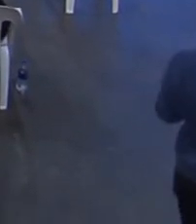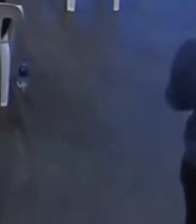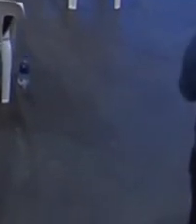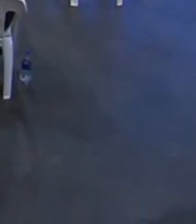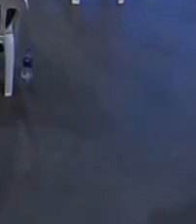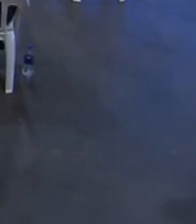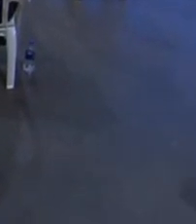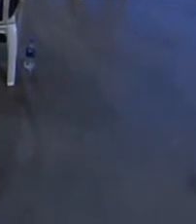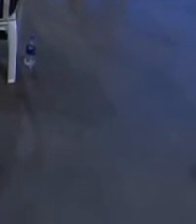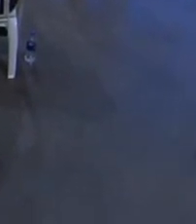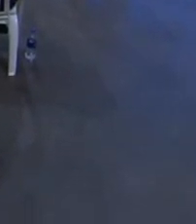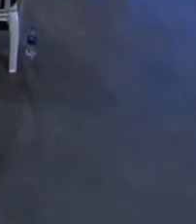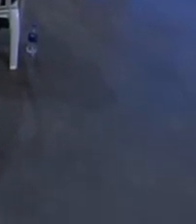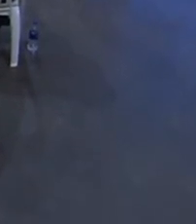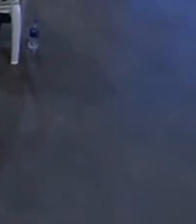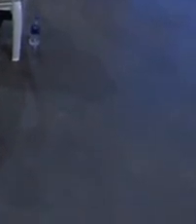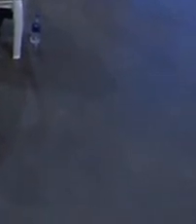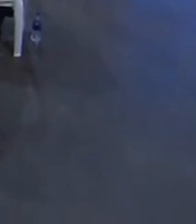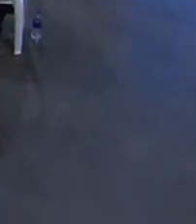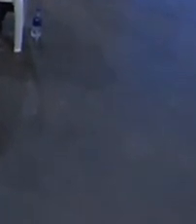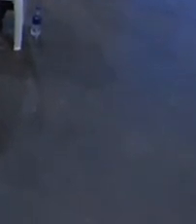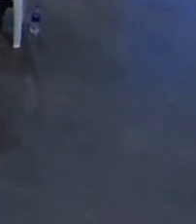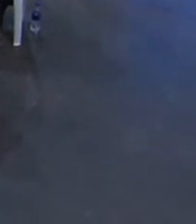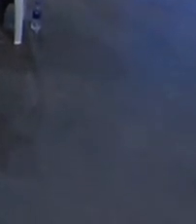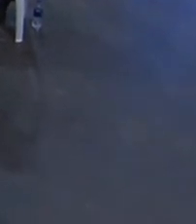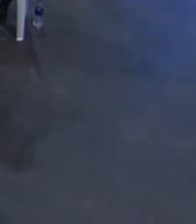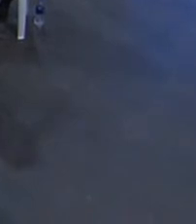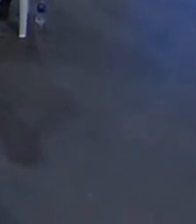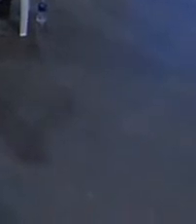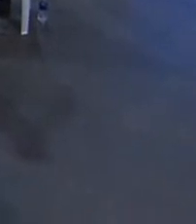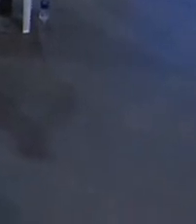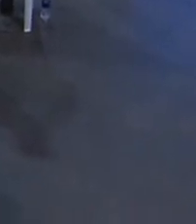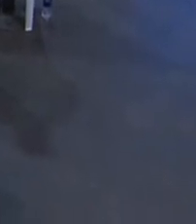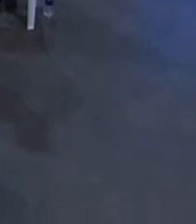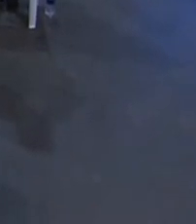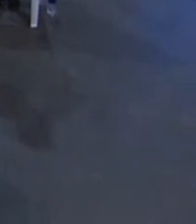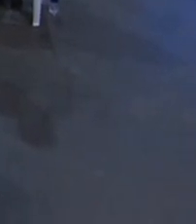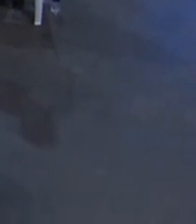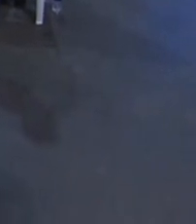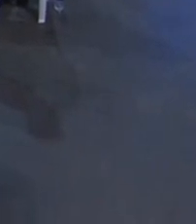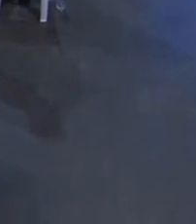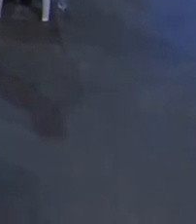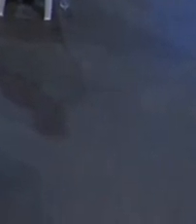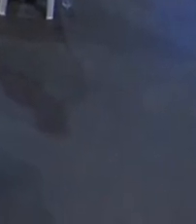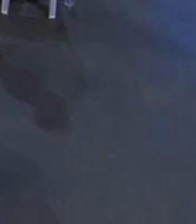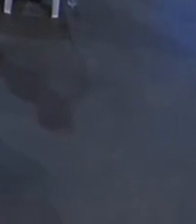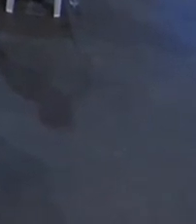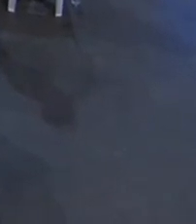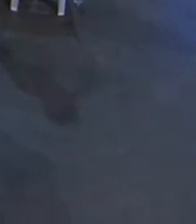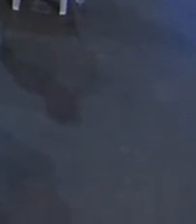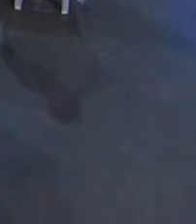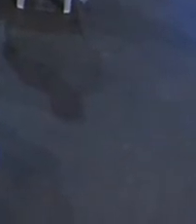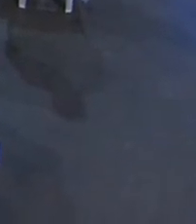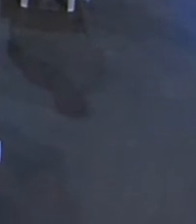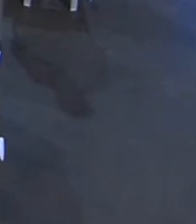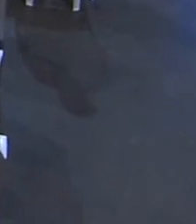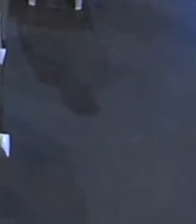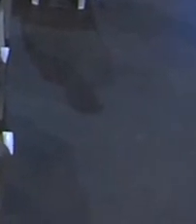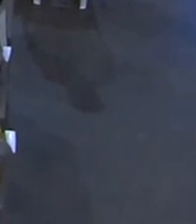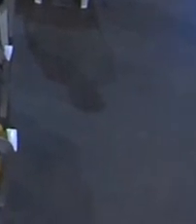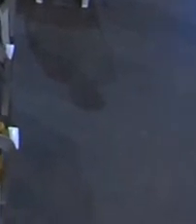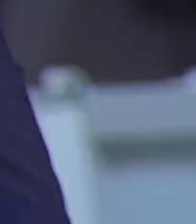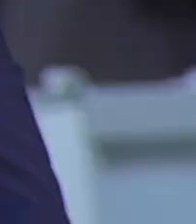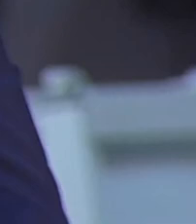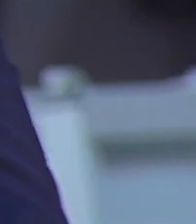Parejas, Santa Fe, escuchamos la palabra del señor presidente de la Nación, Alberto Fernández.